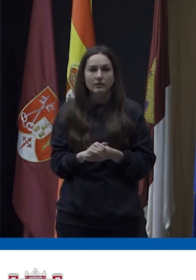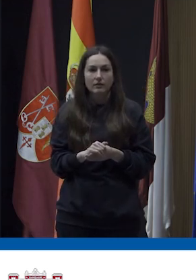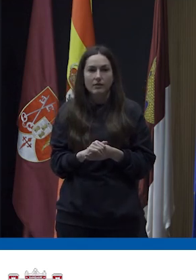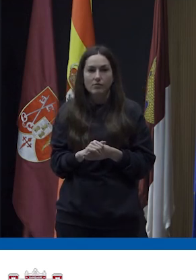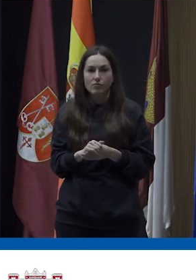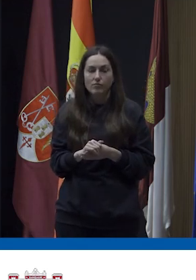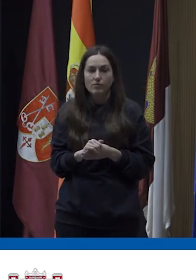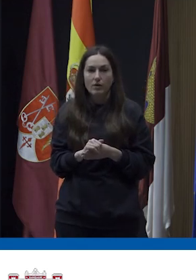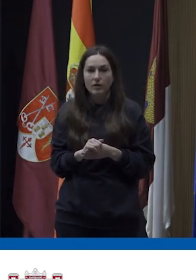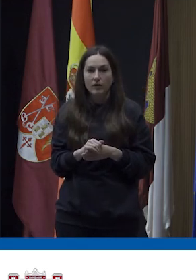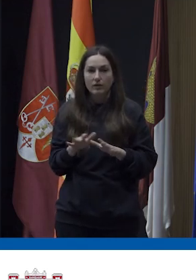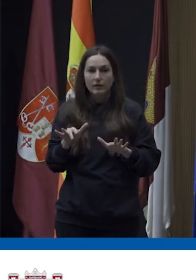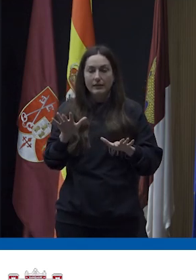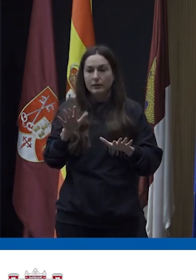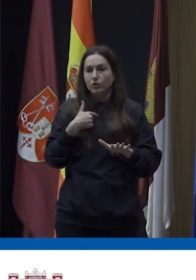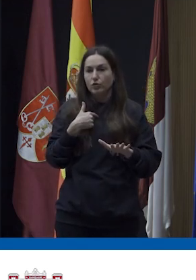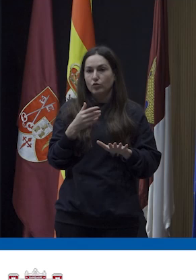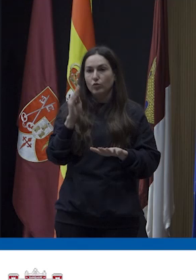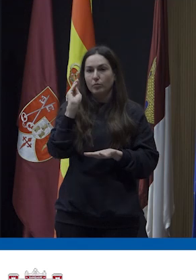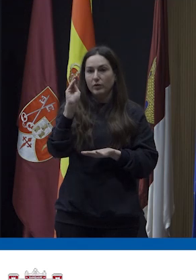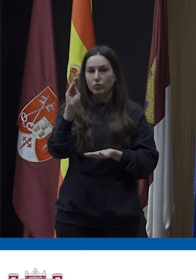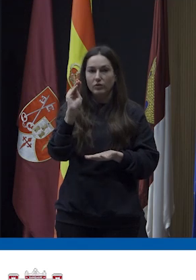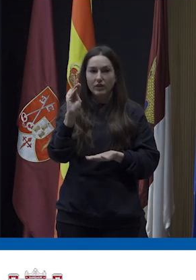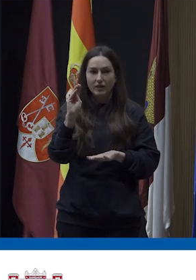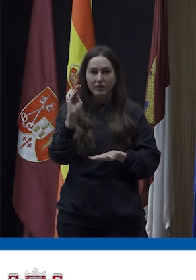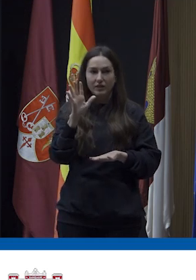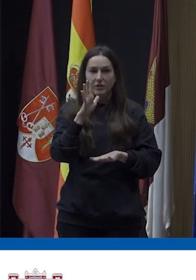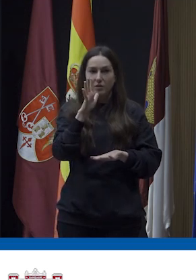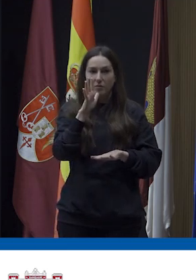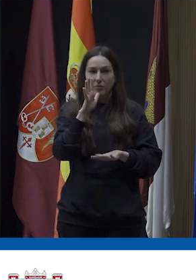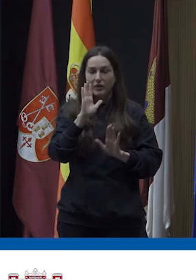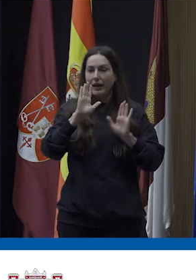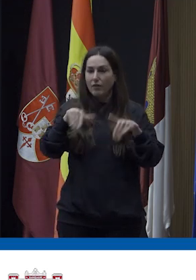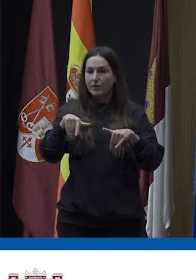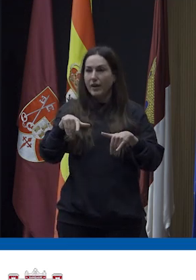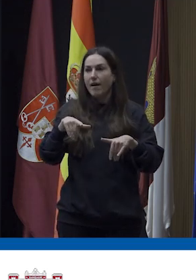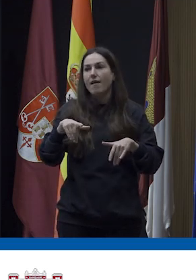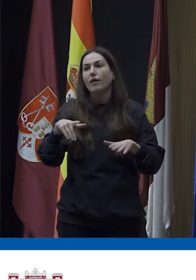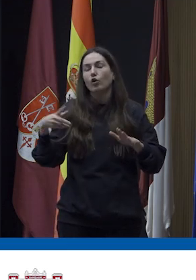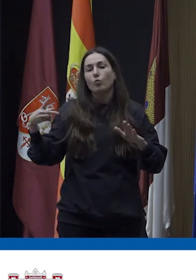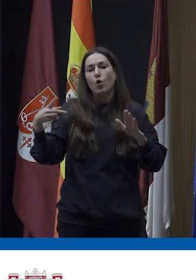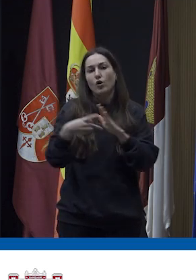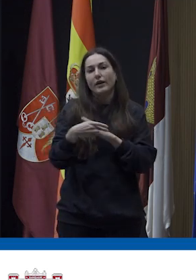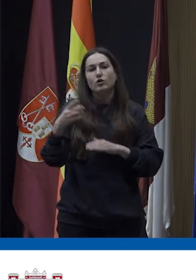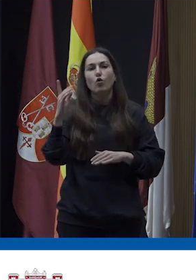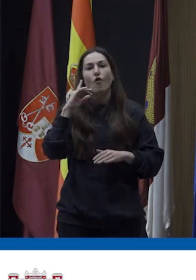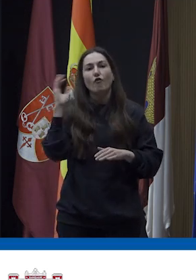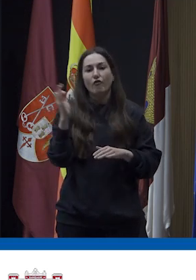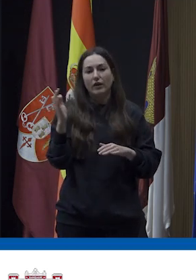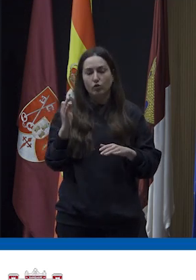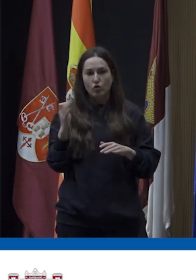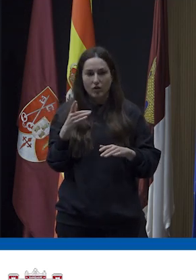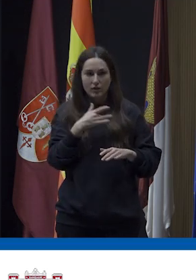La cosa de mi intervención es porque al final parece que ha derivado esto hacia los factores de riesgo cardiovascular un poquito. Se han